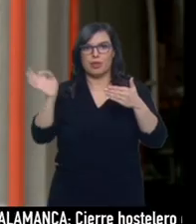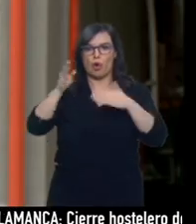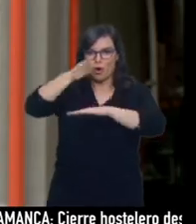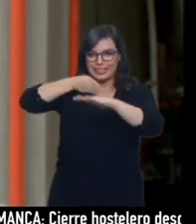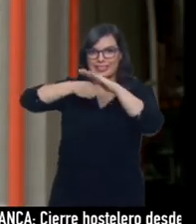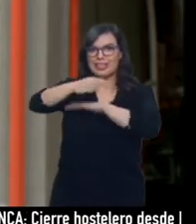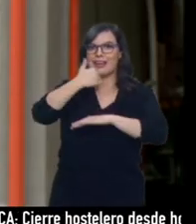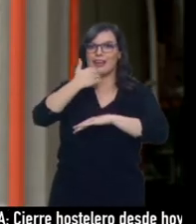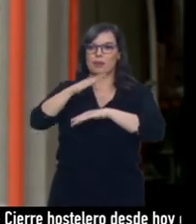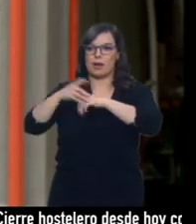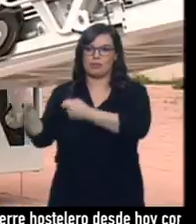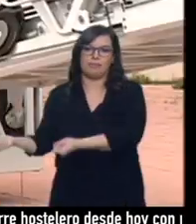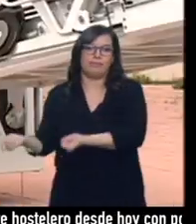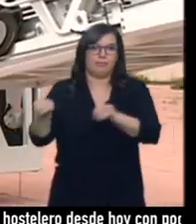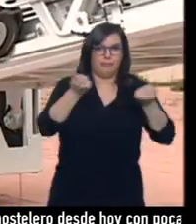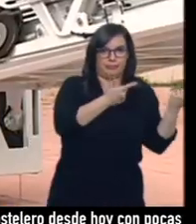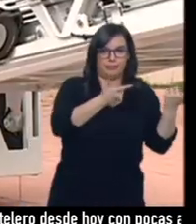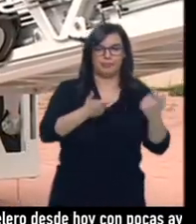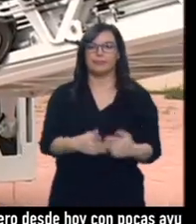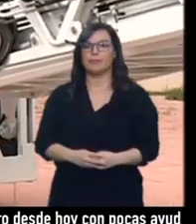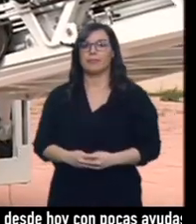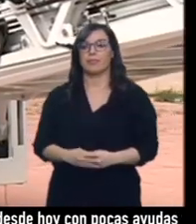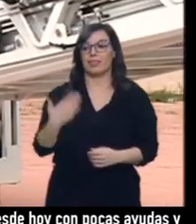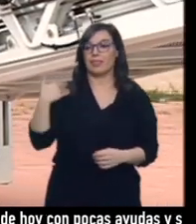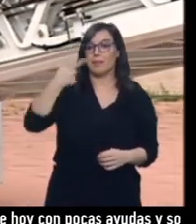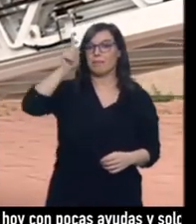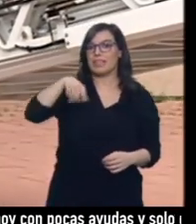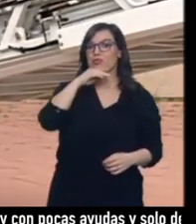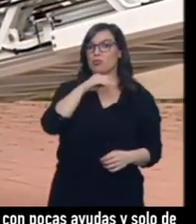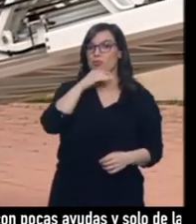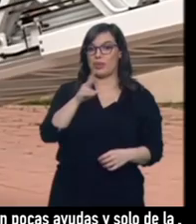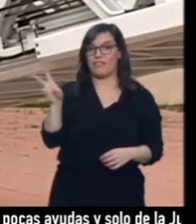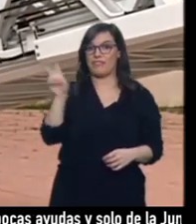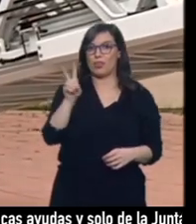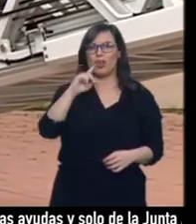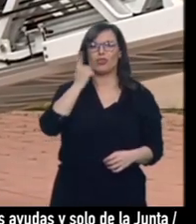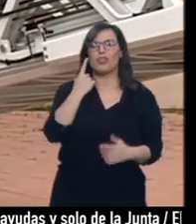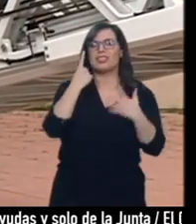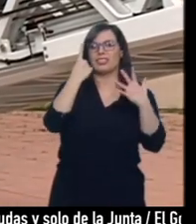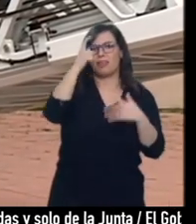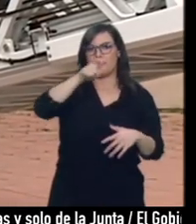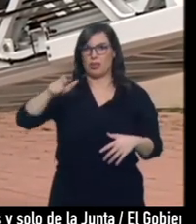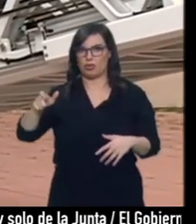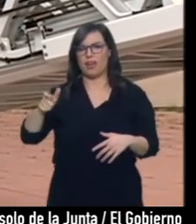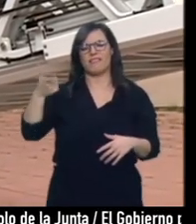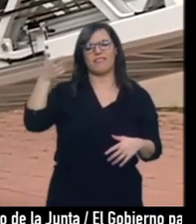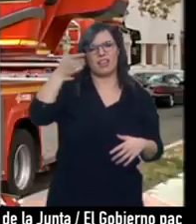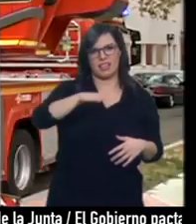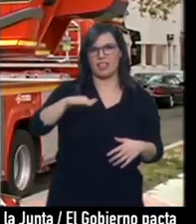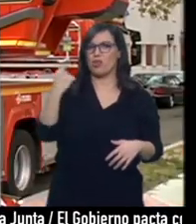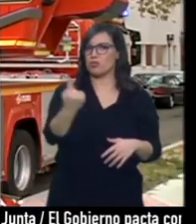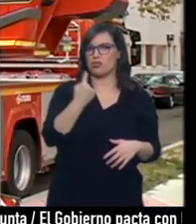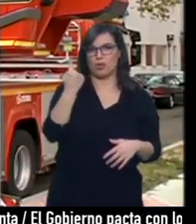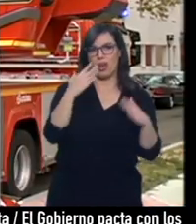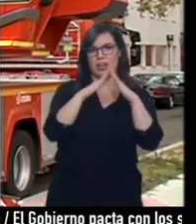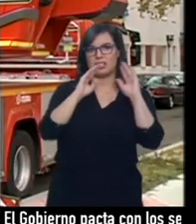para tratar a esa persona, ¿no? Solo en octubre los bomberos de Valladolid encontraron a 6 personas que habían perdido la vida